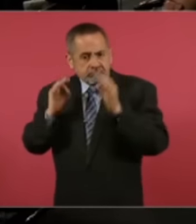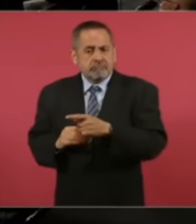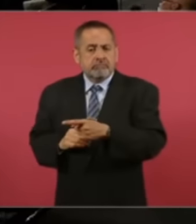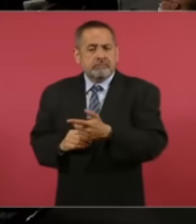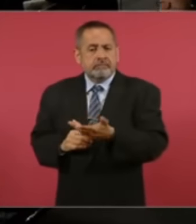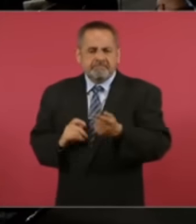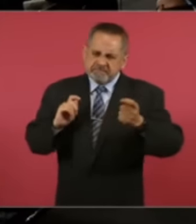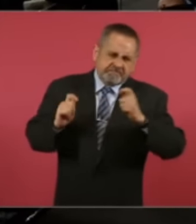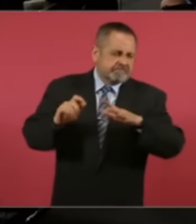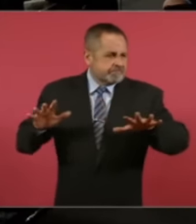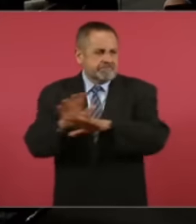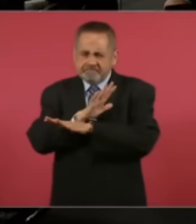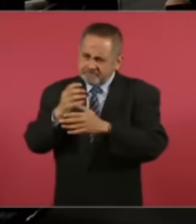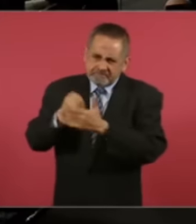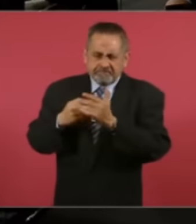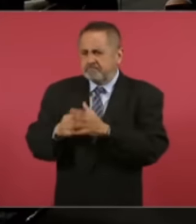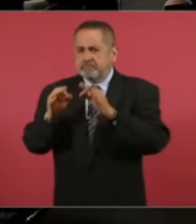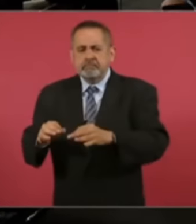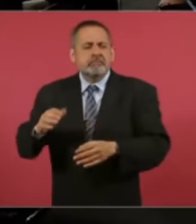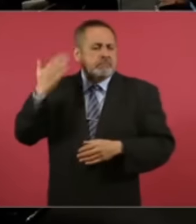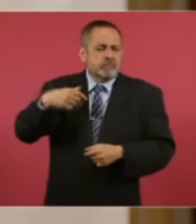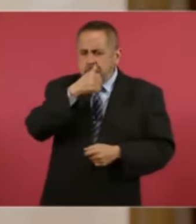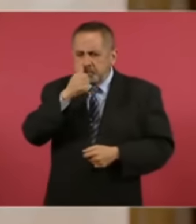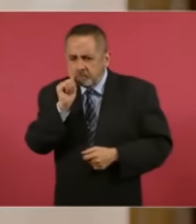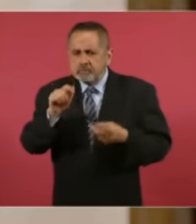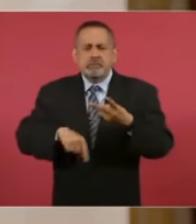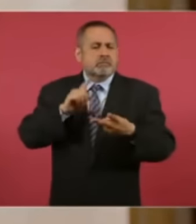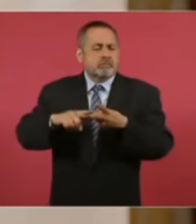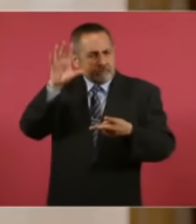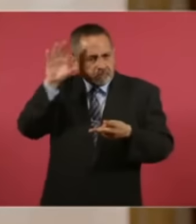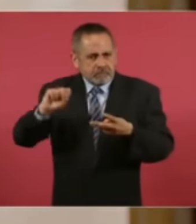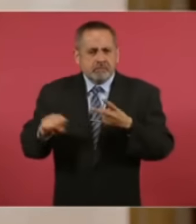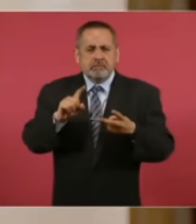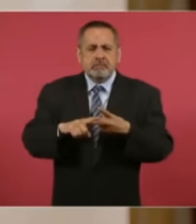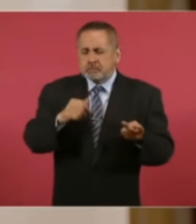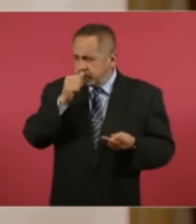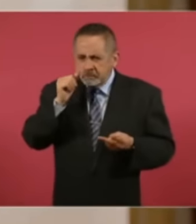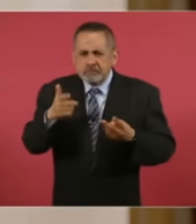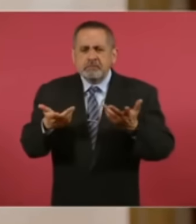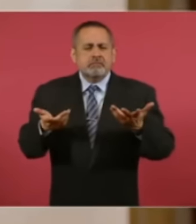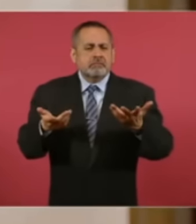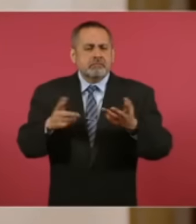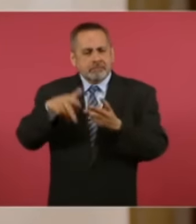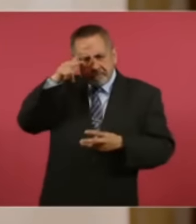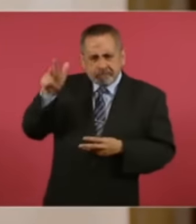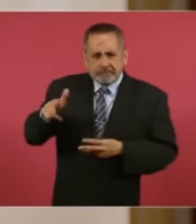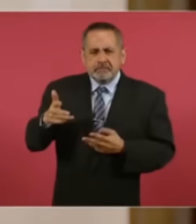sus transformaciones, por qué luchó Juárez, por qué luchó Morelos, por qué luchó Juárez,